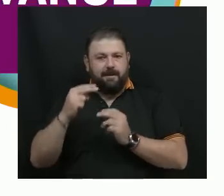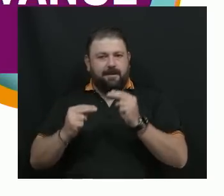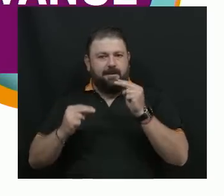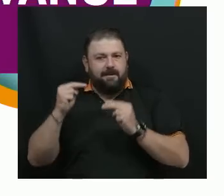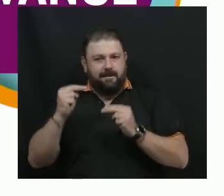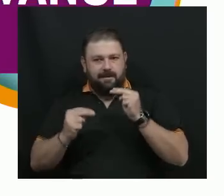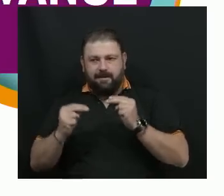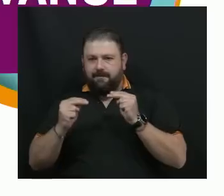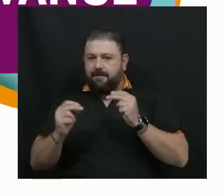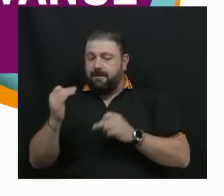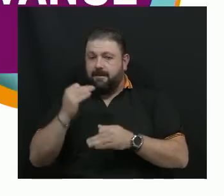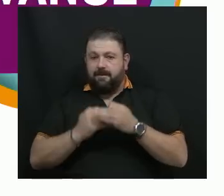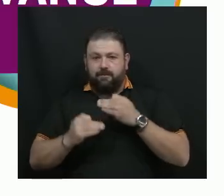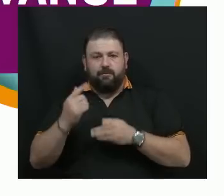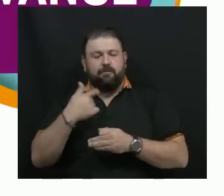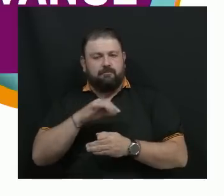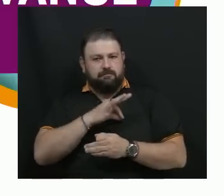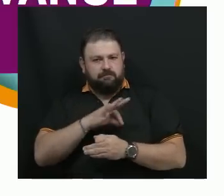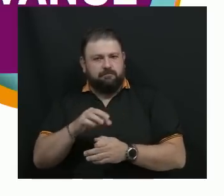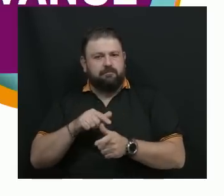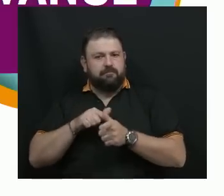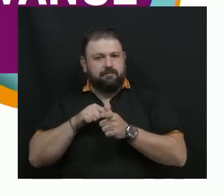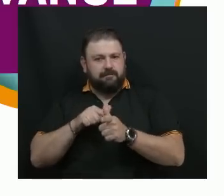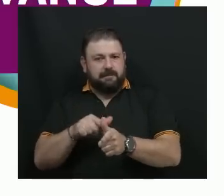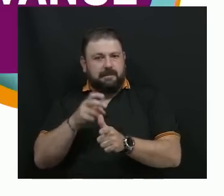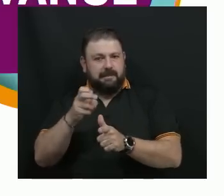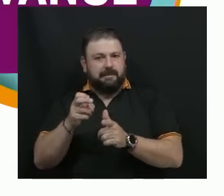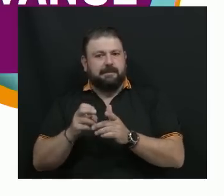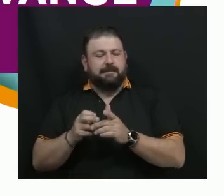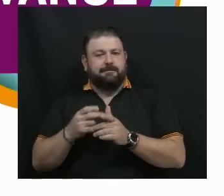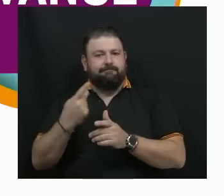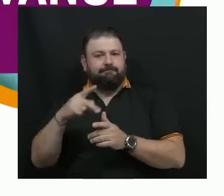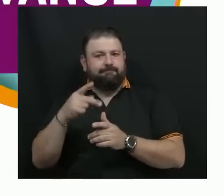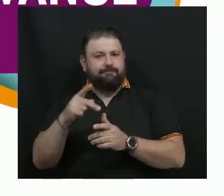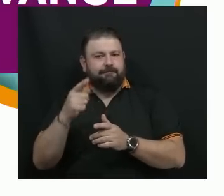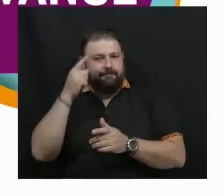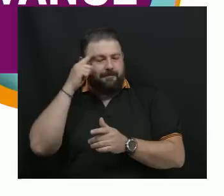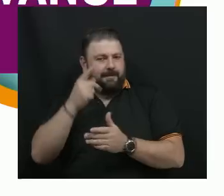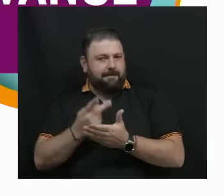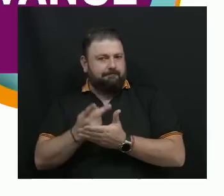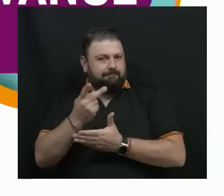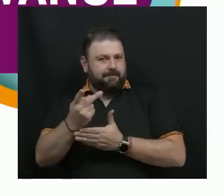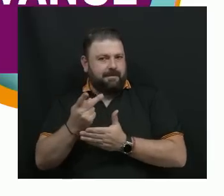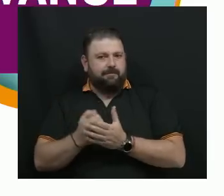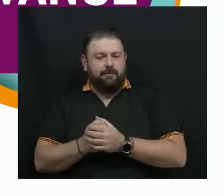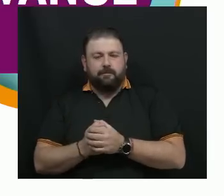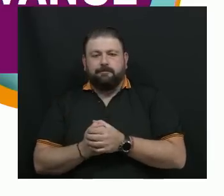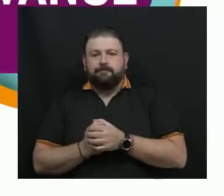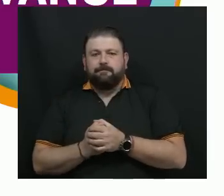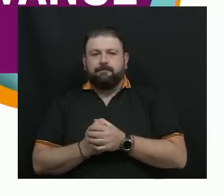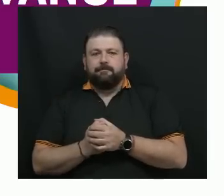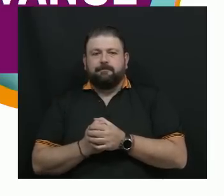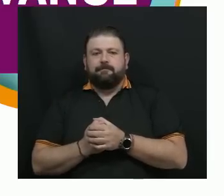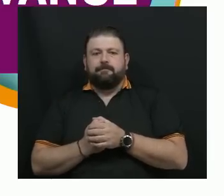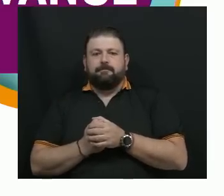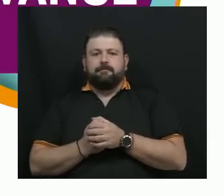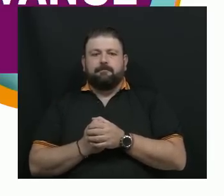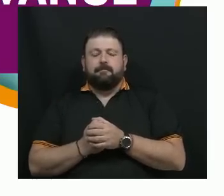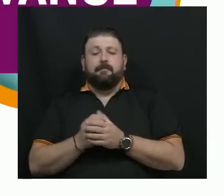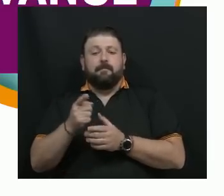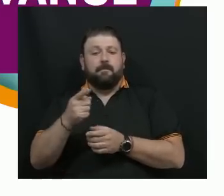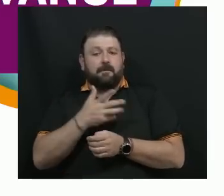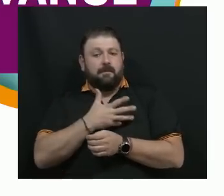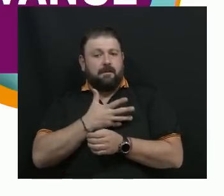los requisitos y de poderte llevar estos incentivos tan importantes en el camino de un empresario, ¿no? Tal cual. Tienes